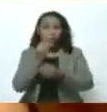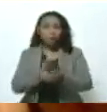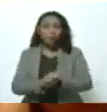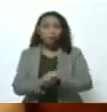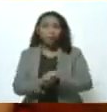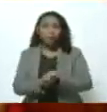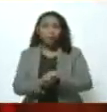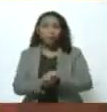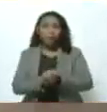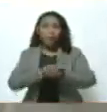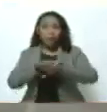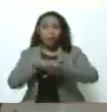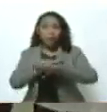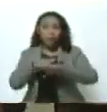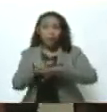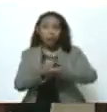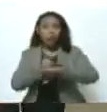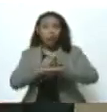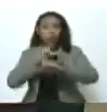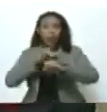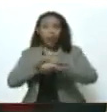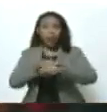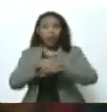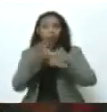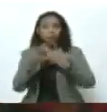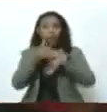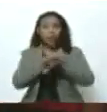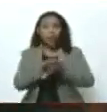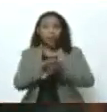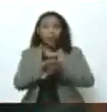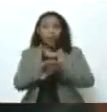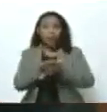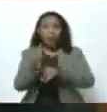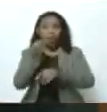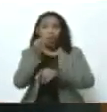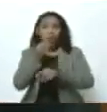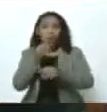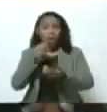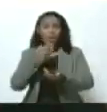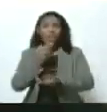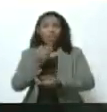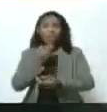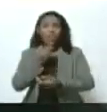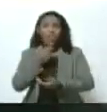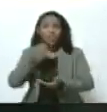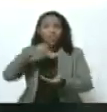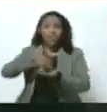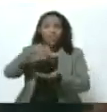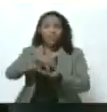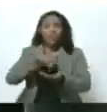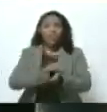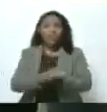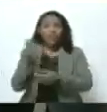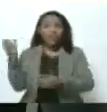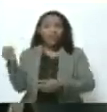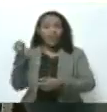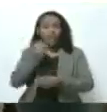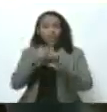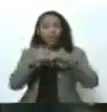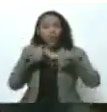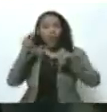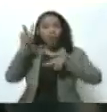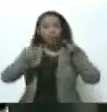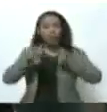al gobernador Héctor, que incorpore el cordero, las cabritas, porque ya que él trajo toda esta